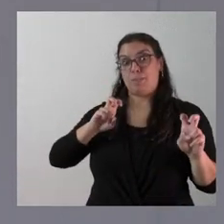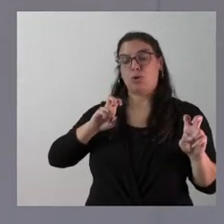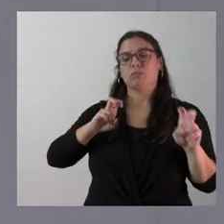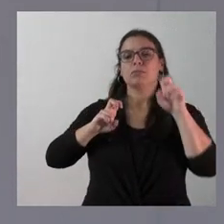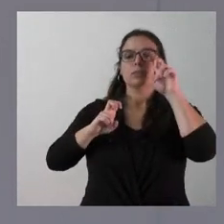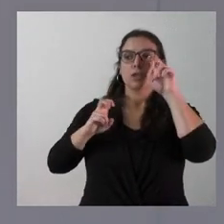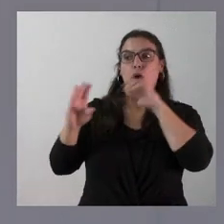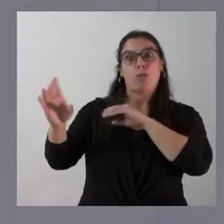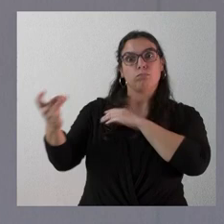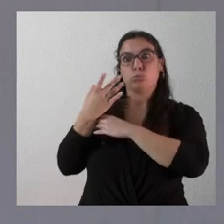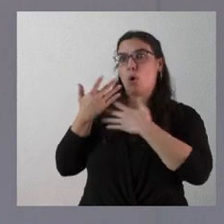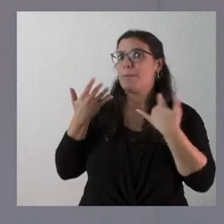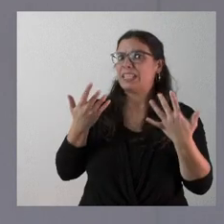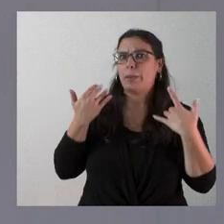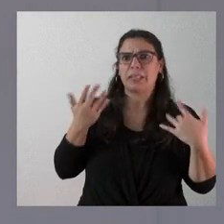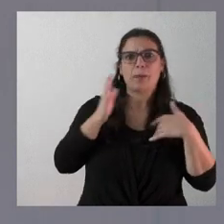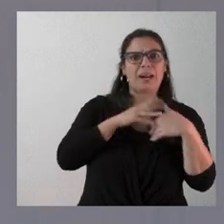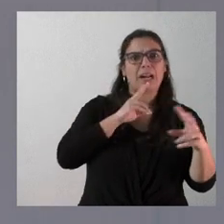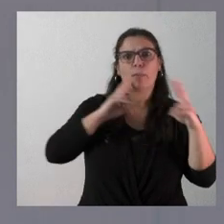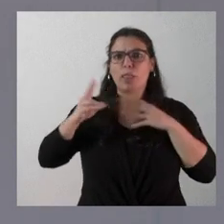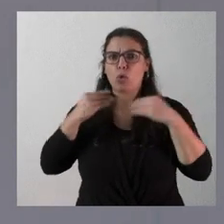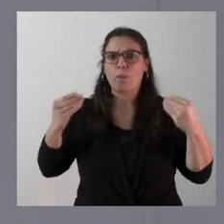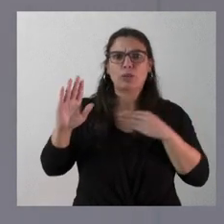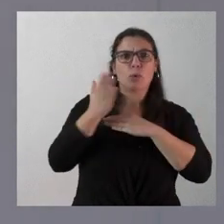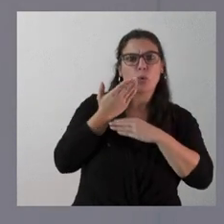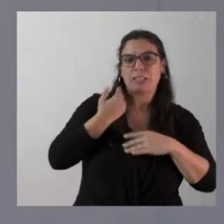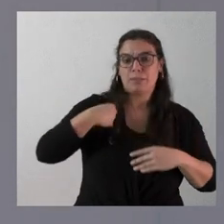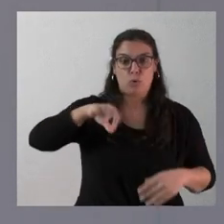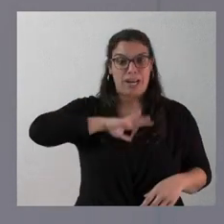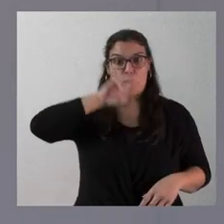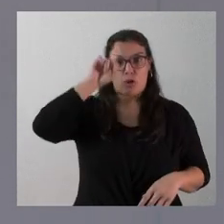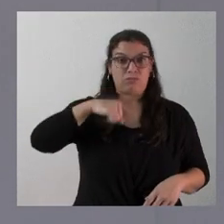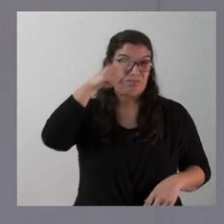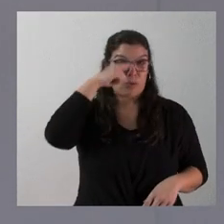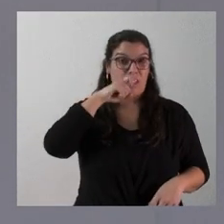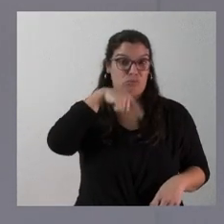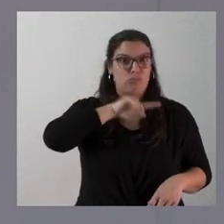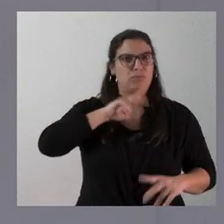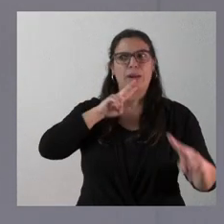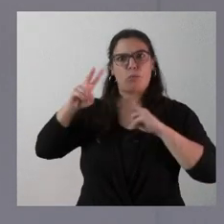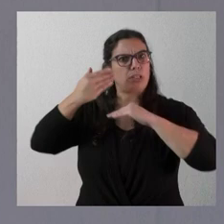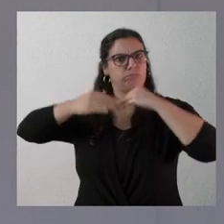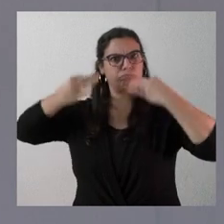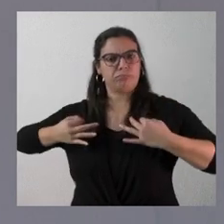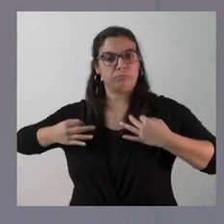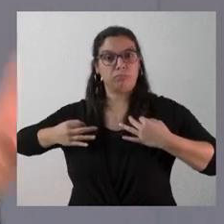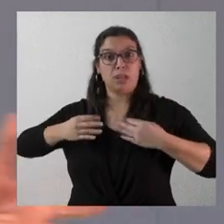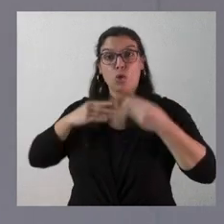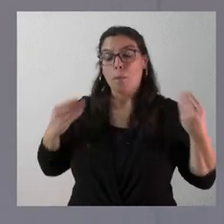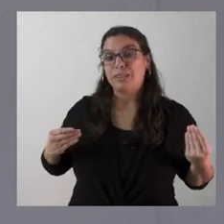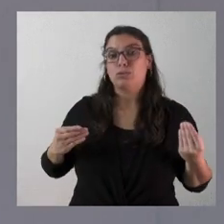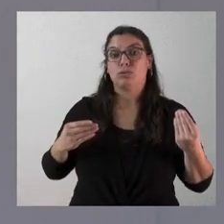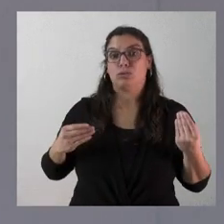nos surgió con muchísima velocidad para que respondiéramos justo en el primer mes del año lo hicimos como ustedes recordarán nuestro documento es de los mejores